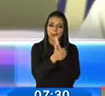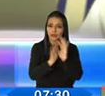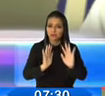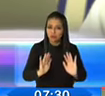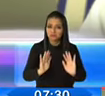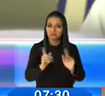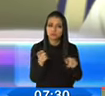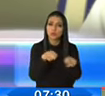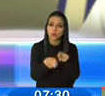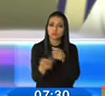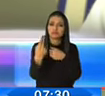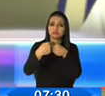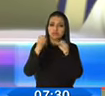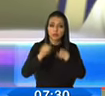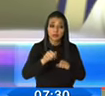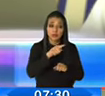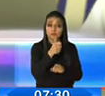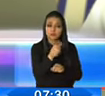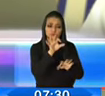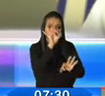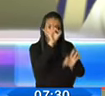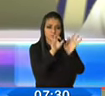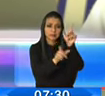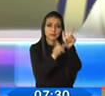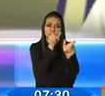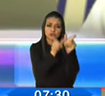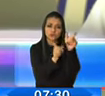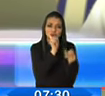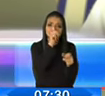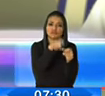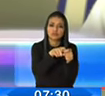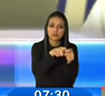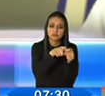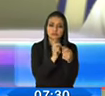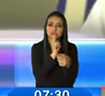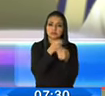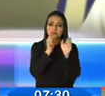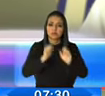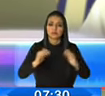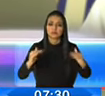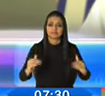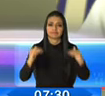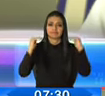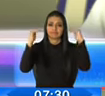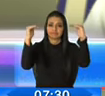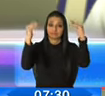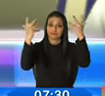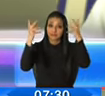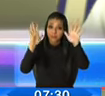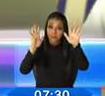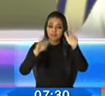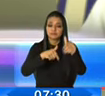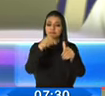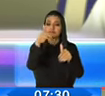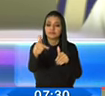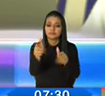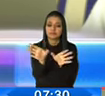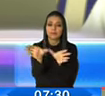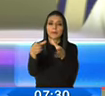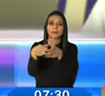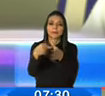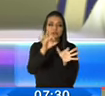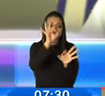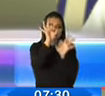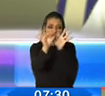donde ellos directamente seleccionarán a las personas que van a ser admitidas para estos posgrados, y luego esto pasará a una